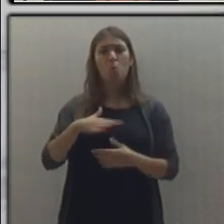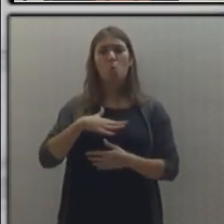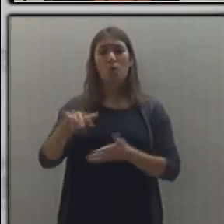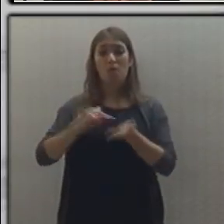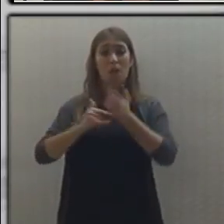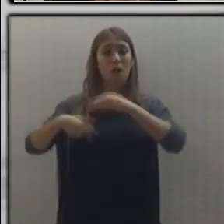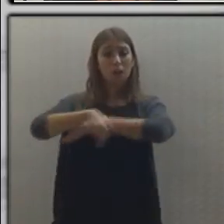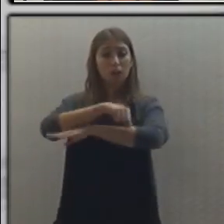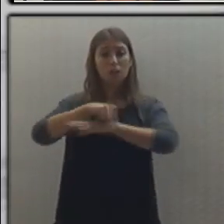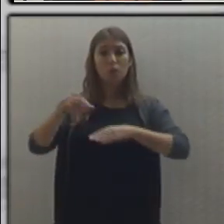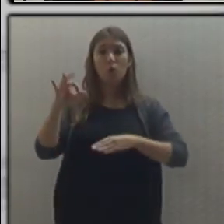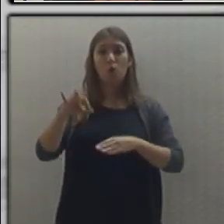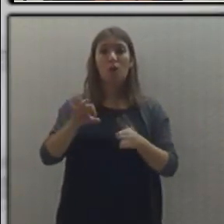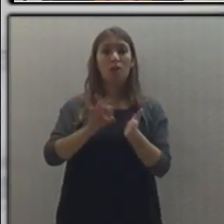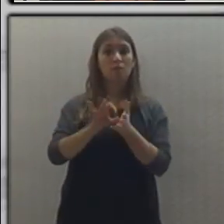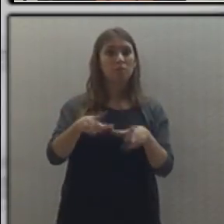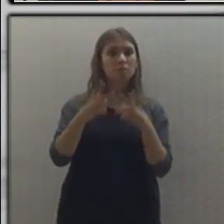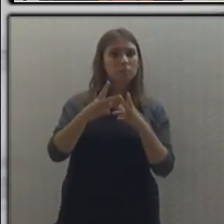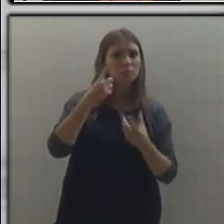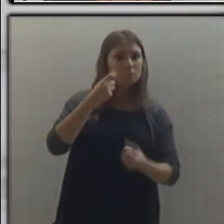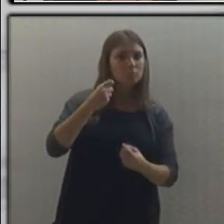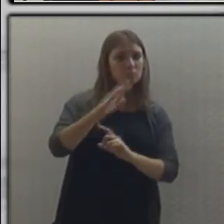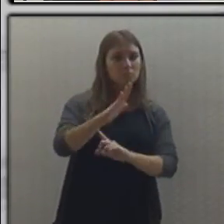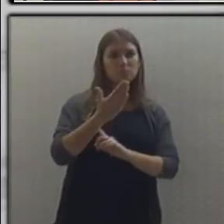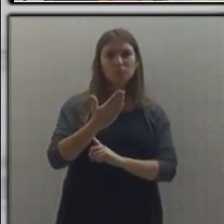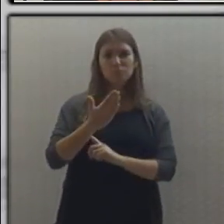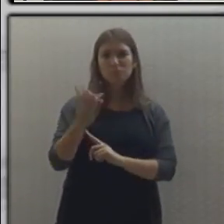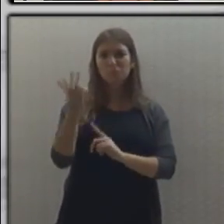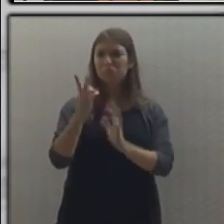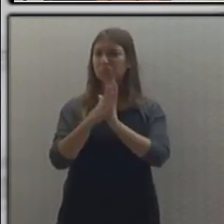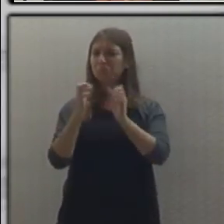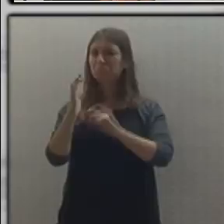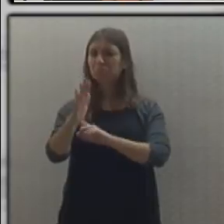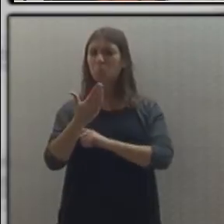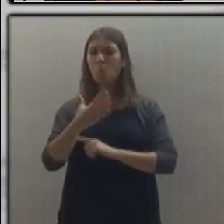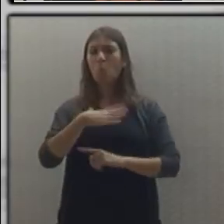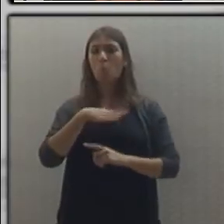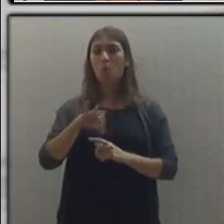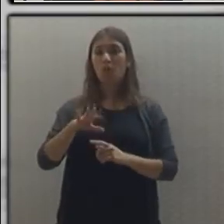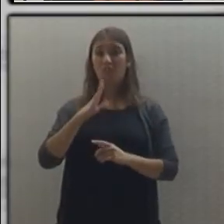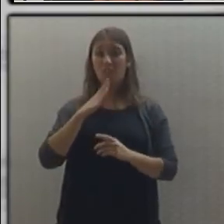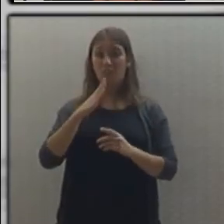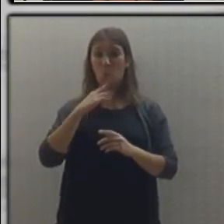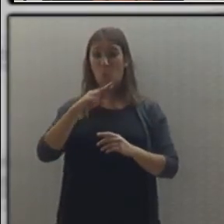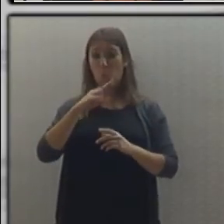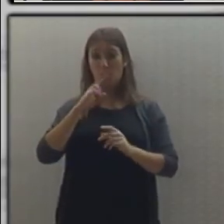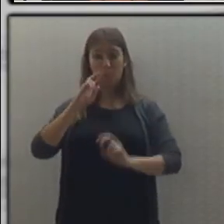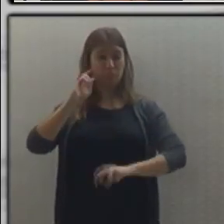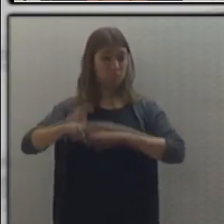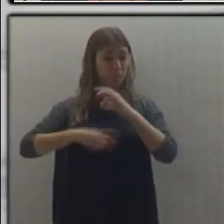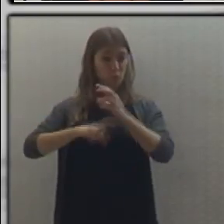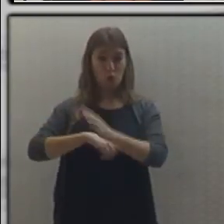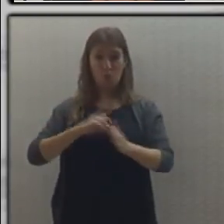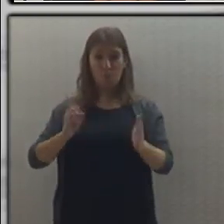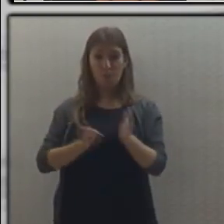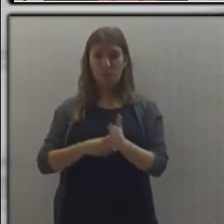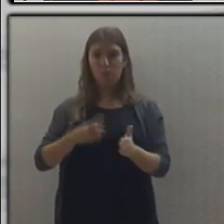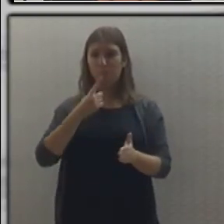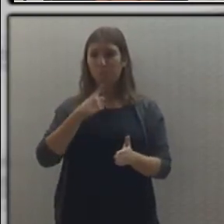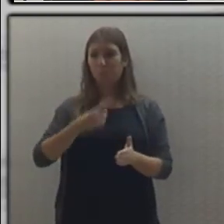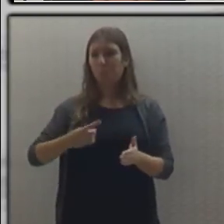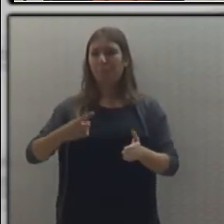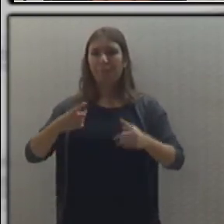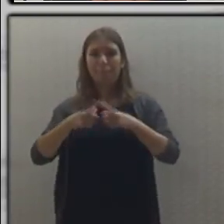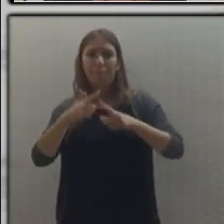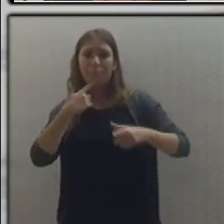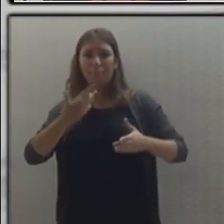el arquitecto y el sociosanitario sea hacer una redistribución total del baño y quitar el bidé, quizás la